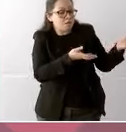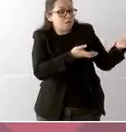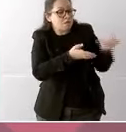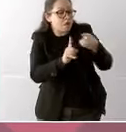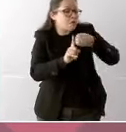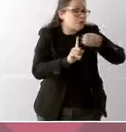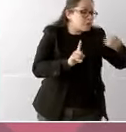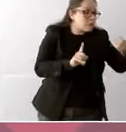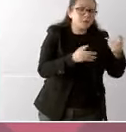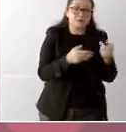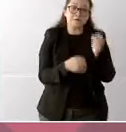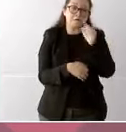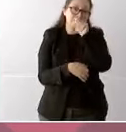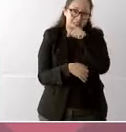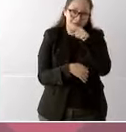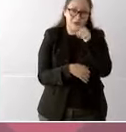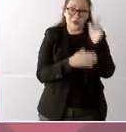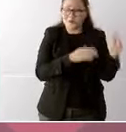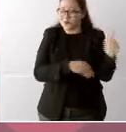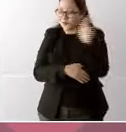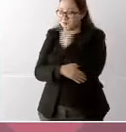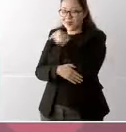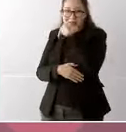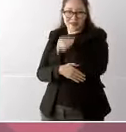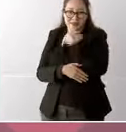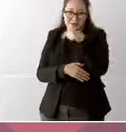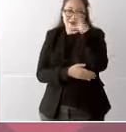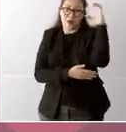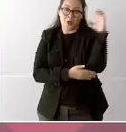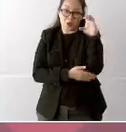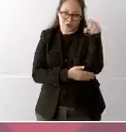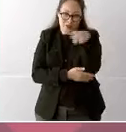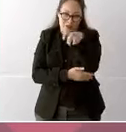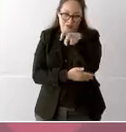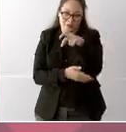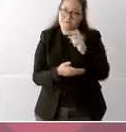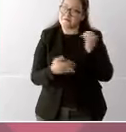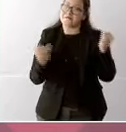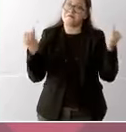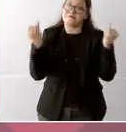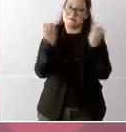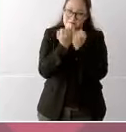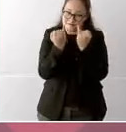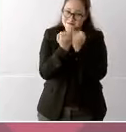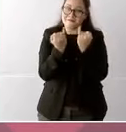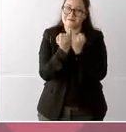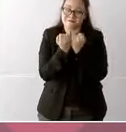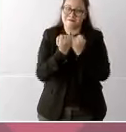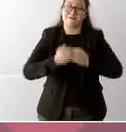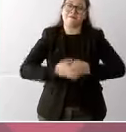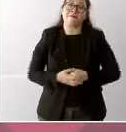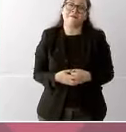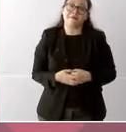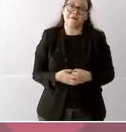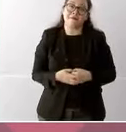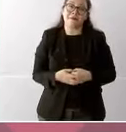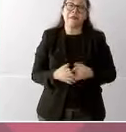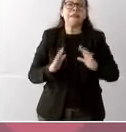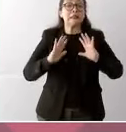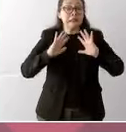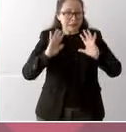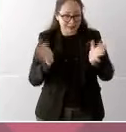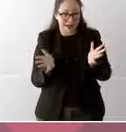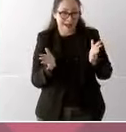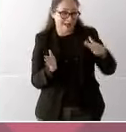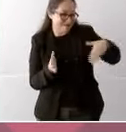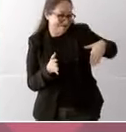y lo mismo este puerto de Coatzacoalcos. ya hay inversión, como aquí